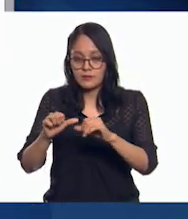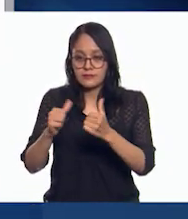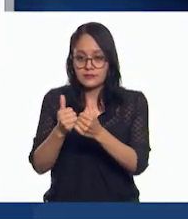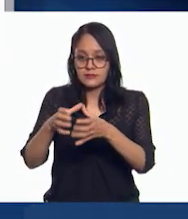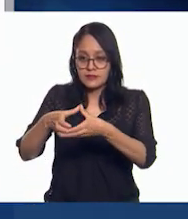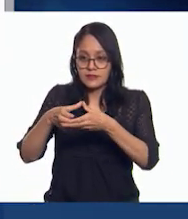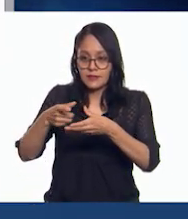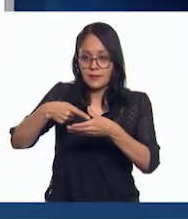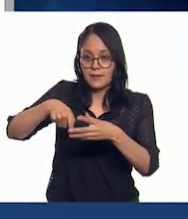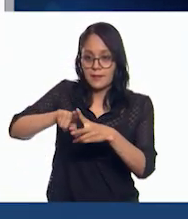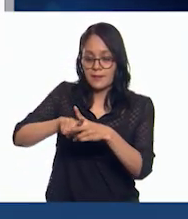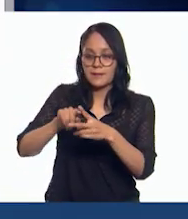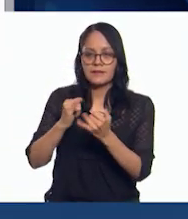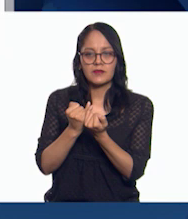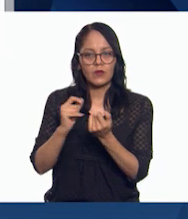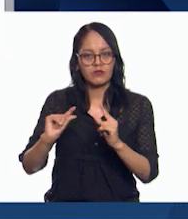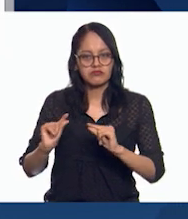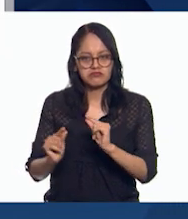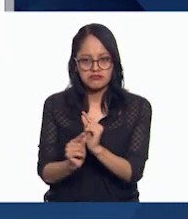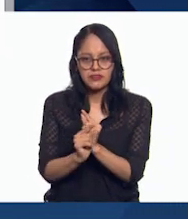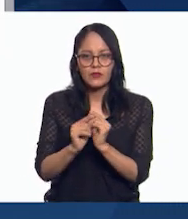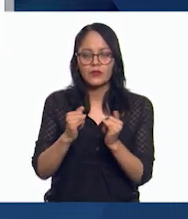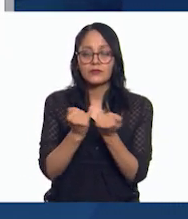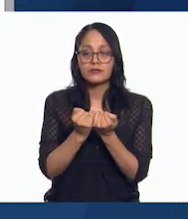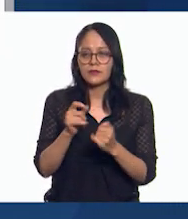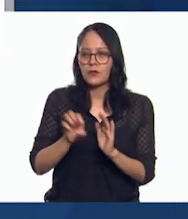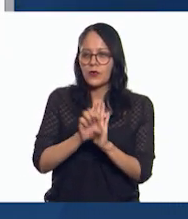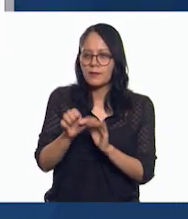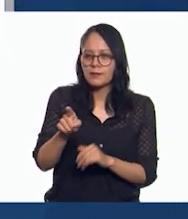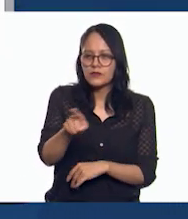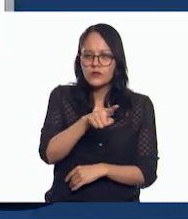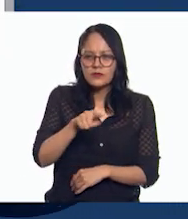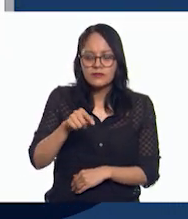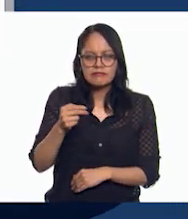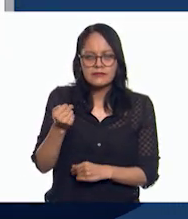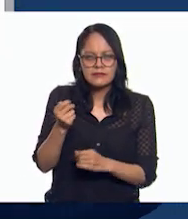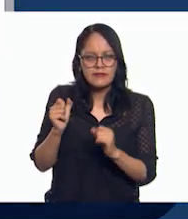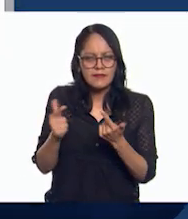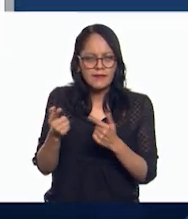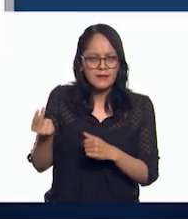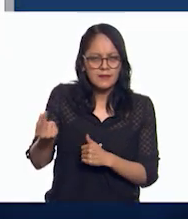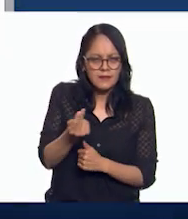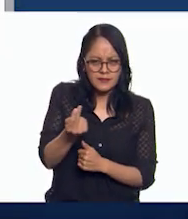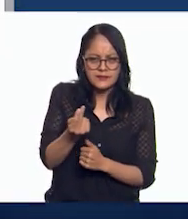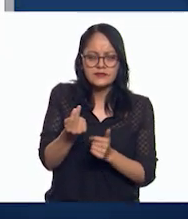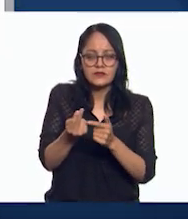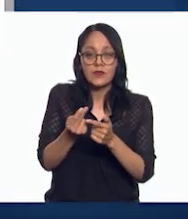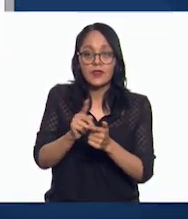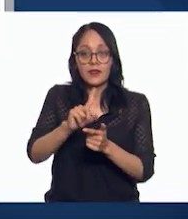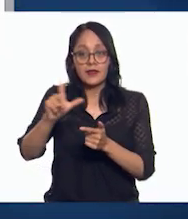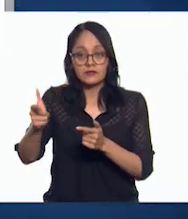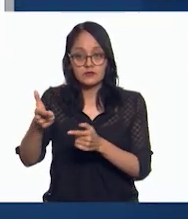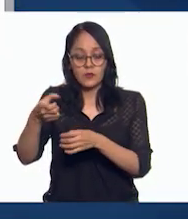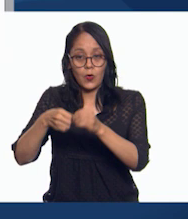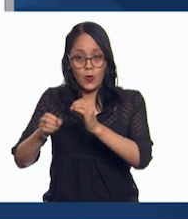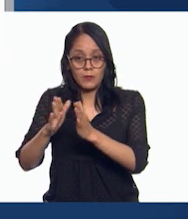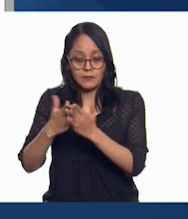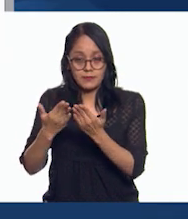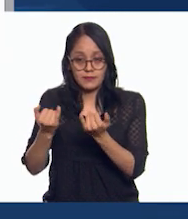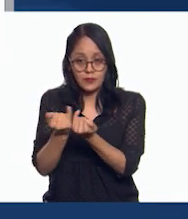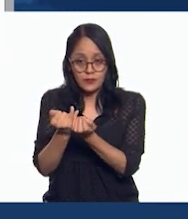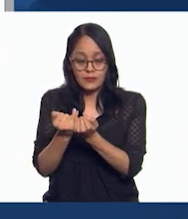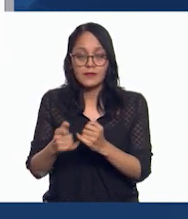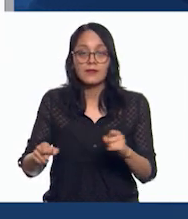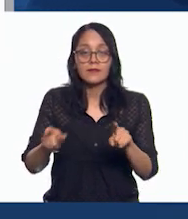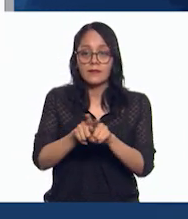a su primer término, también. Pero si se intenta causar una necesidad seguida de una obra, si se intenta dar la